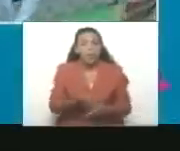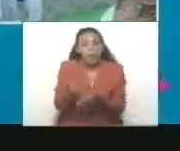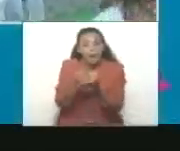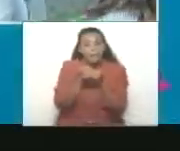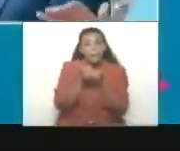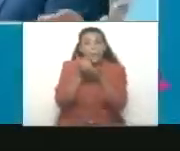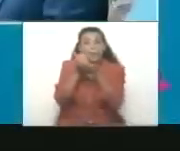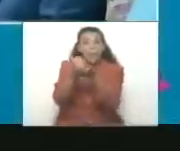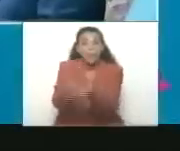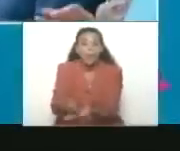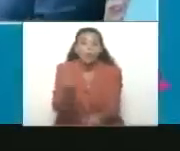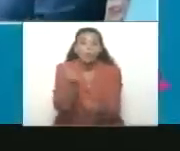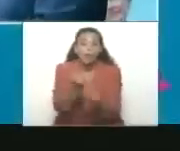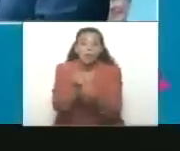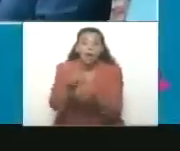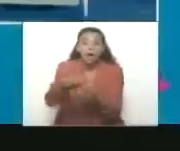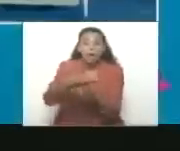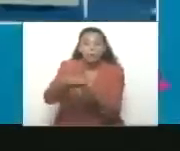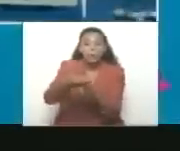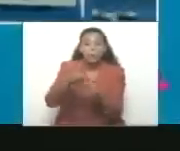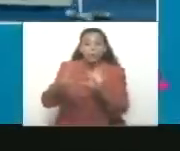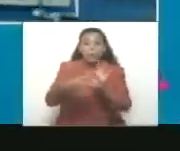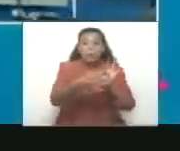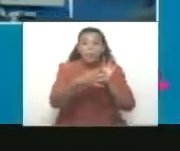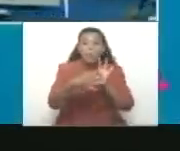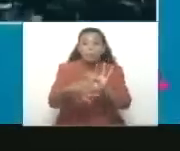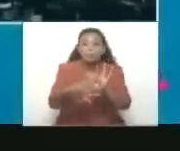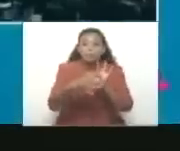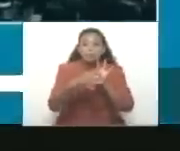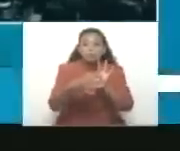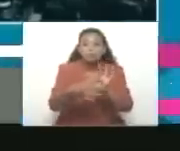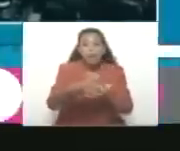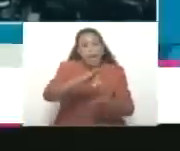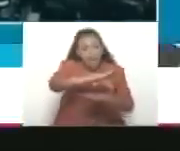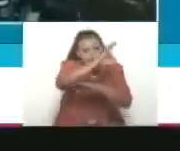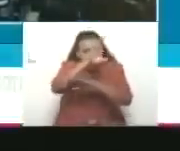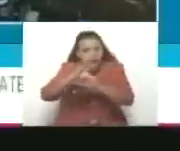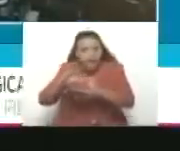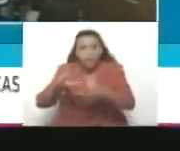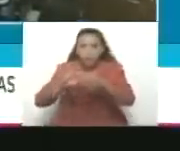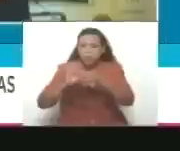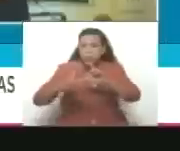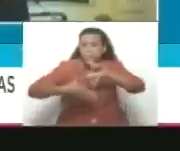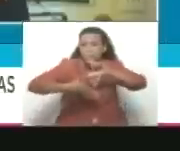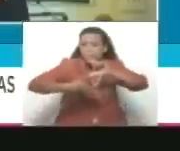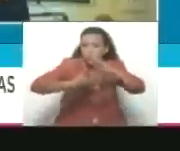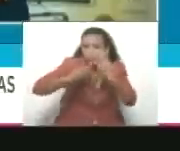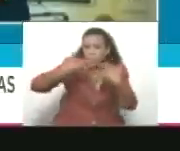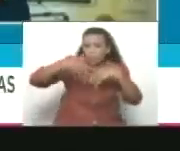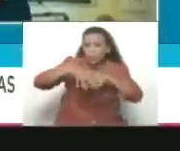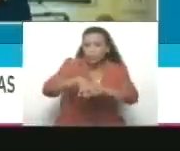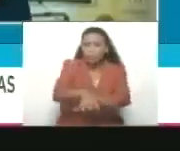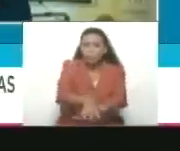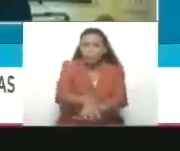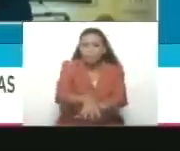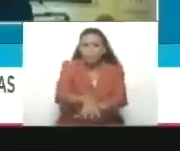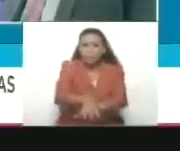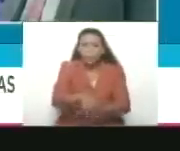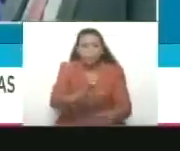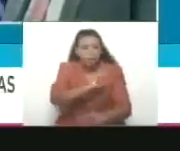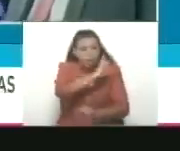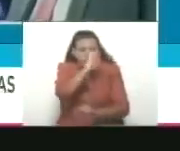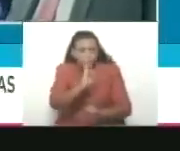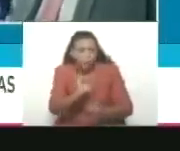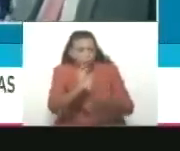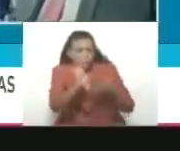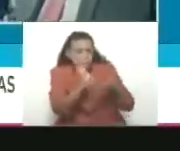mutuo de trabajo compartido de Unión El Caribe tiene que estar Unido integrado con una sola estrategia